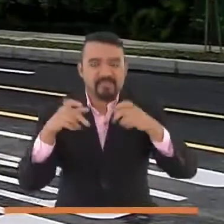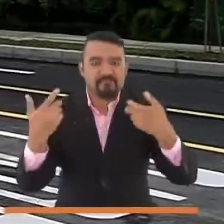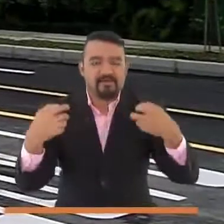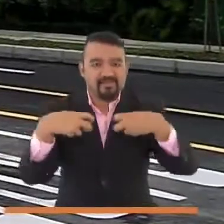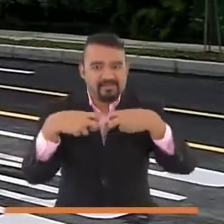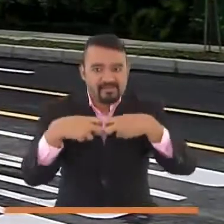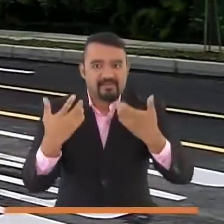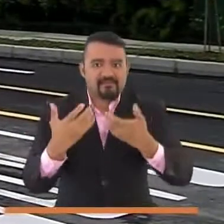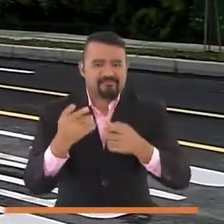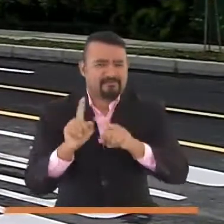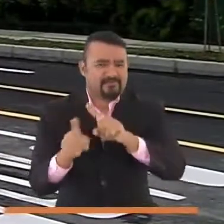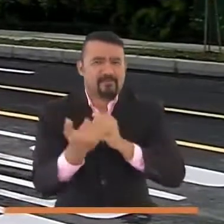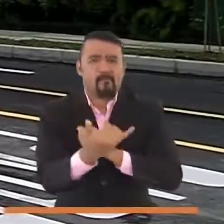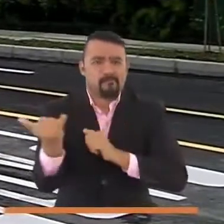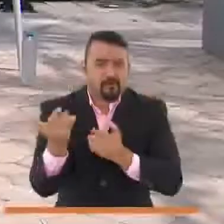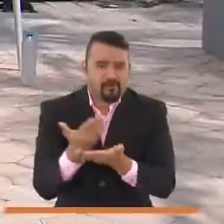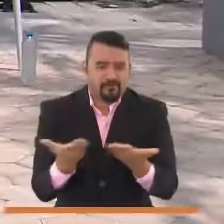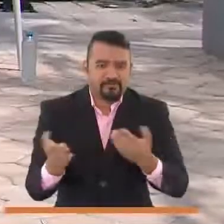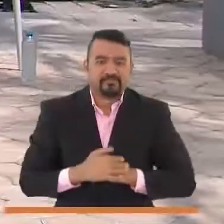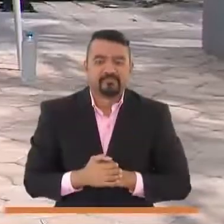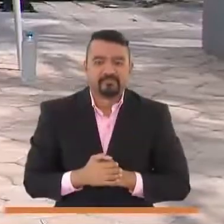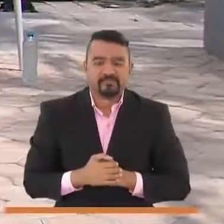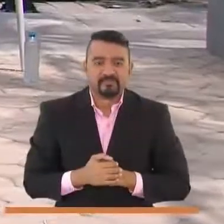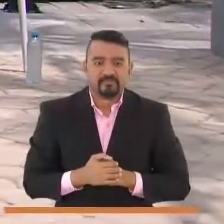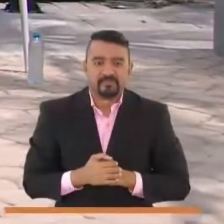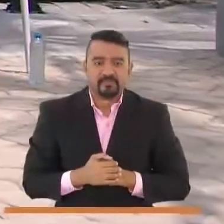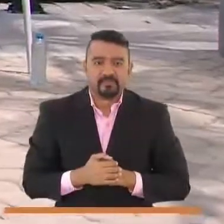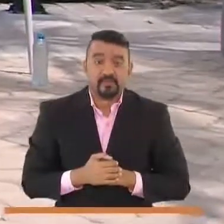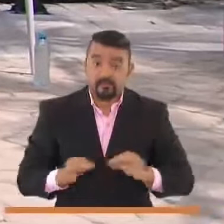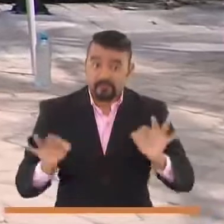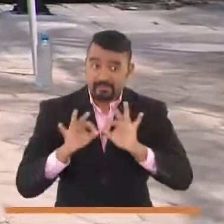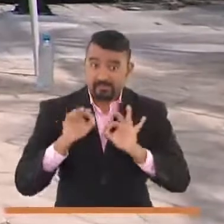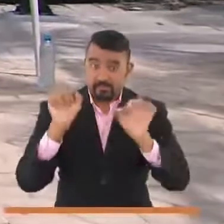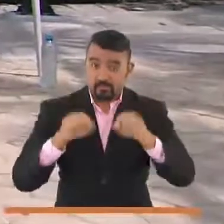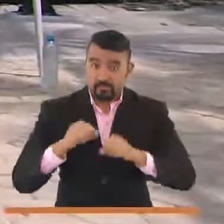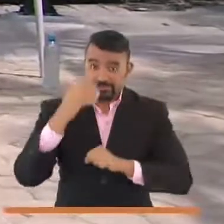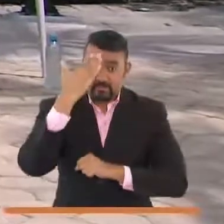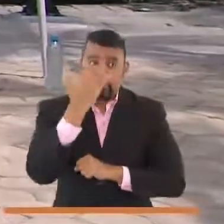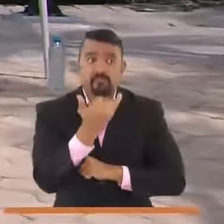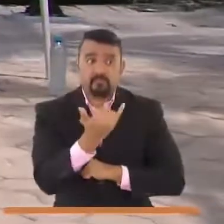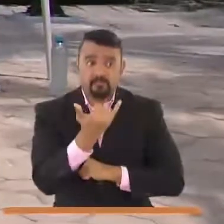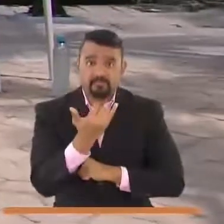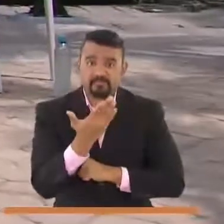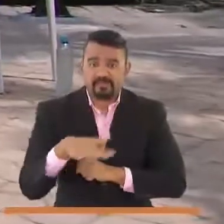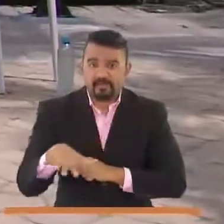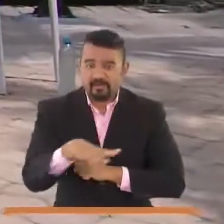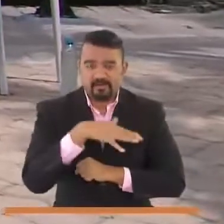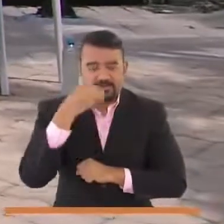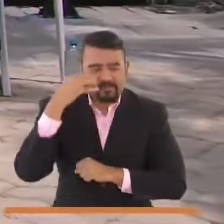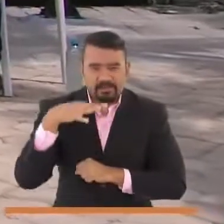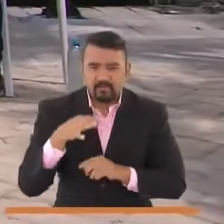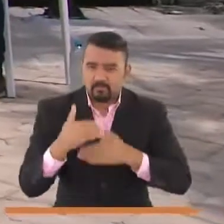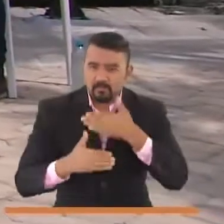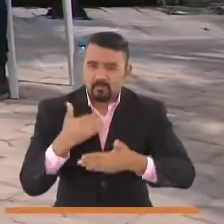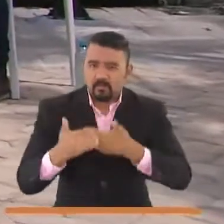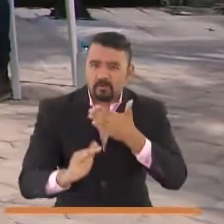de mejoramiento vial, entre otras. ¿Se mejorará entonces la movilidad también en este sector ubicado en el municipio de Envigado?